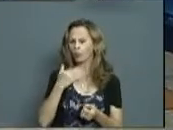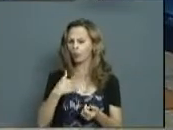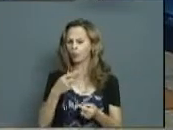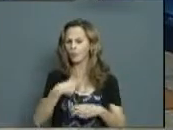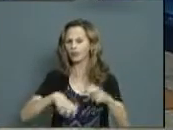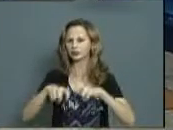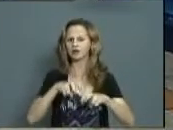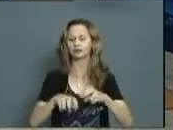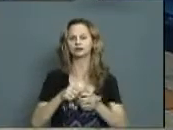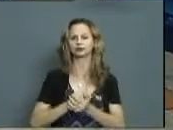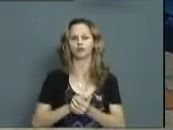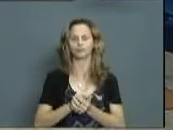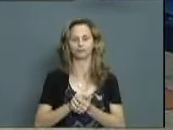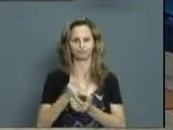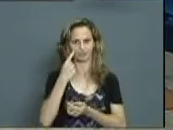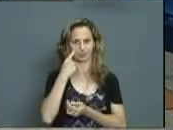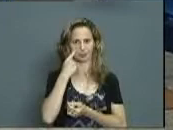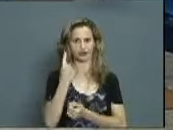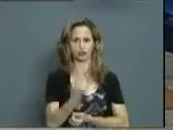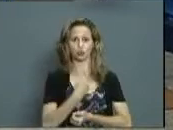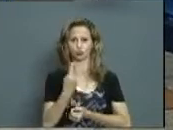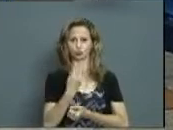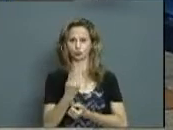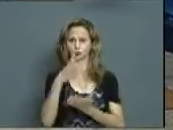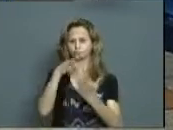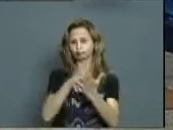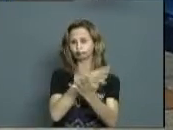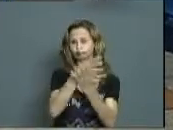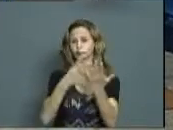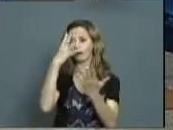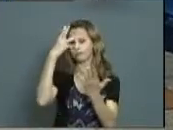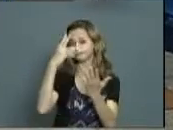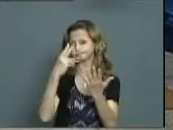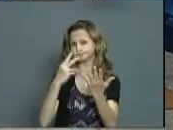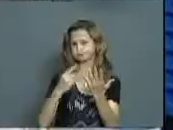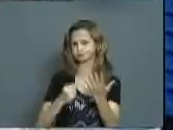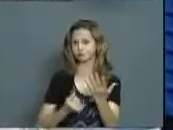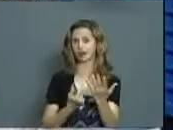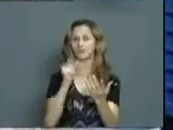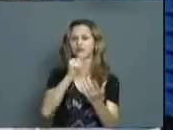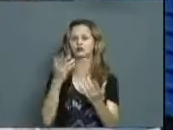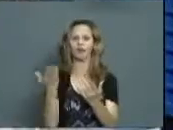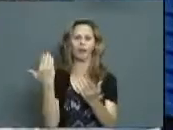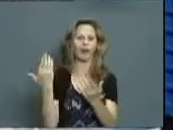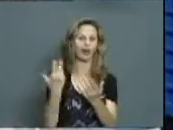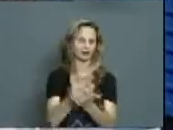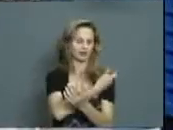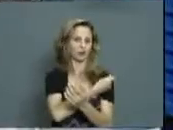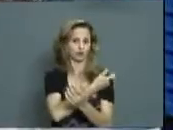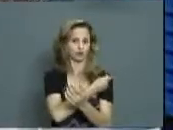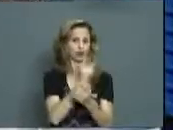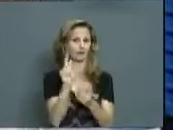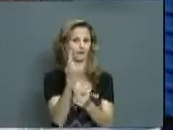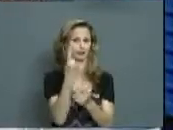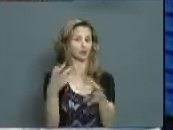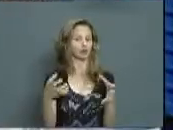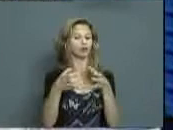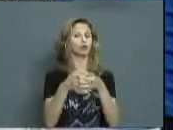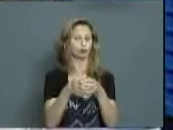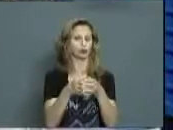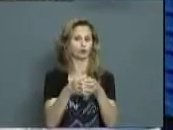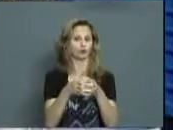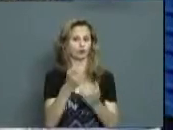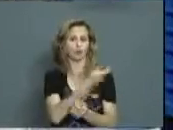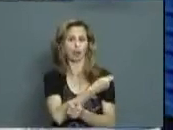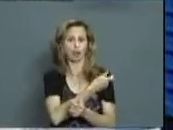cierto? Nosotros llevamos estadística de los pacientes que habían vacunado. Recuerden que el primer grupo de vacuna